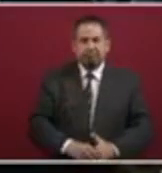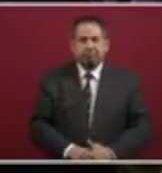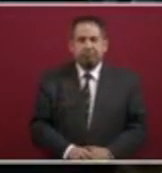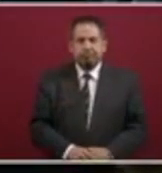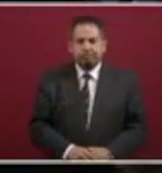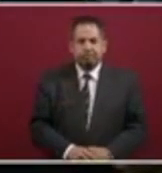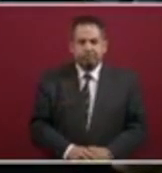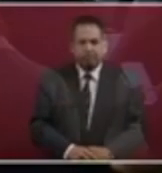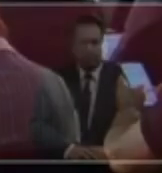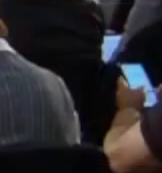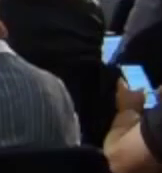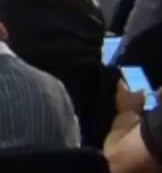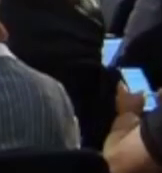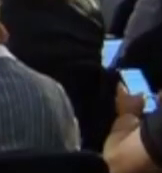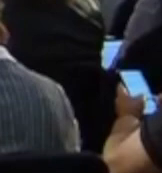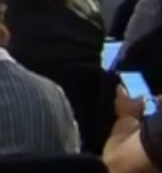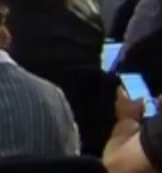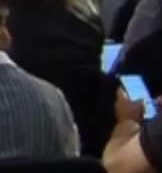como se hizo